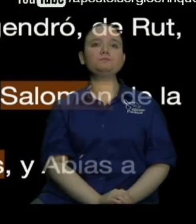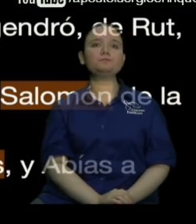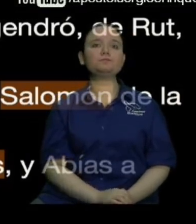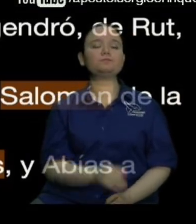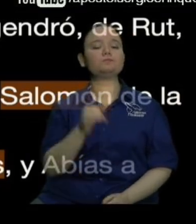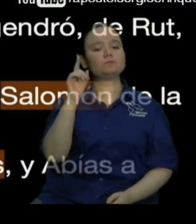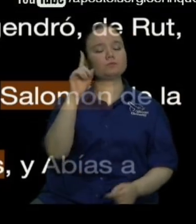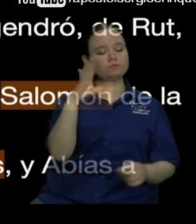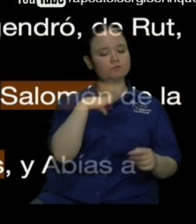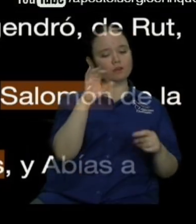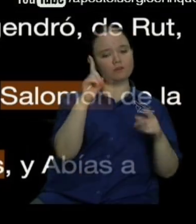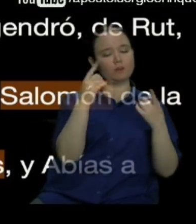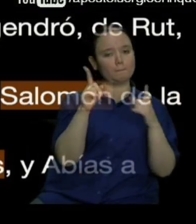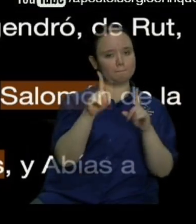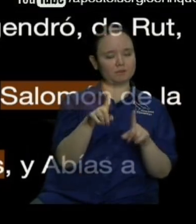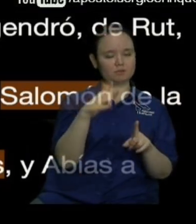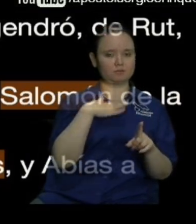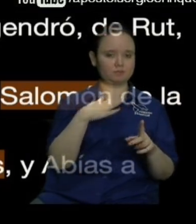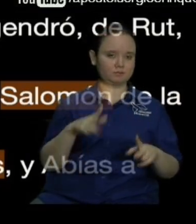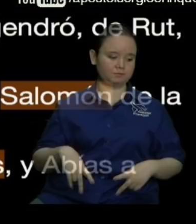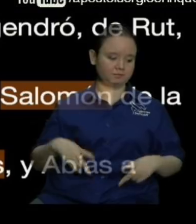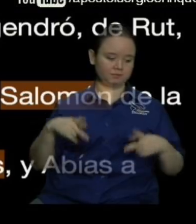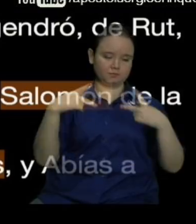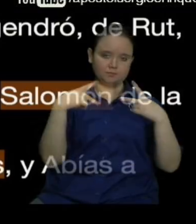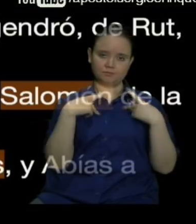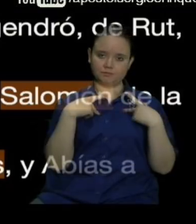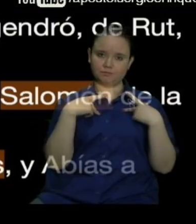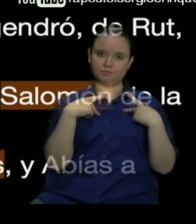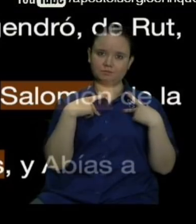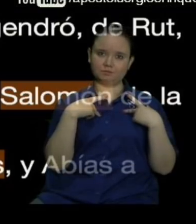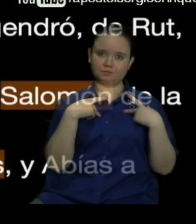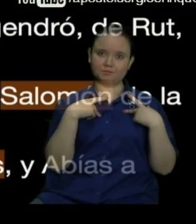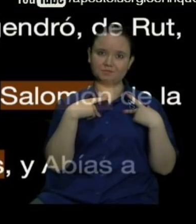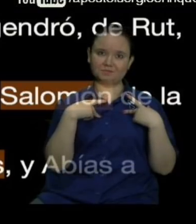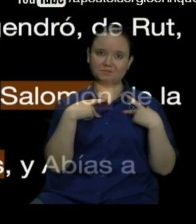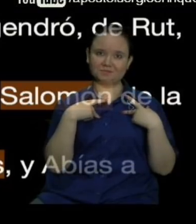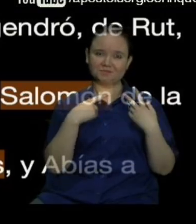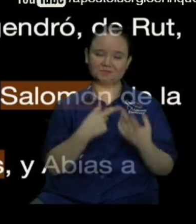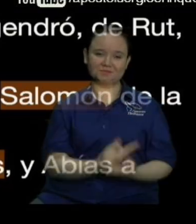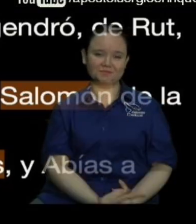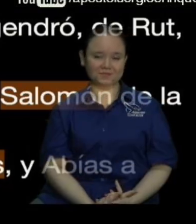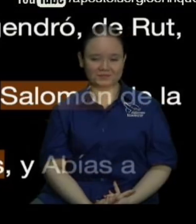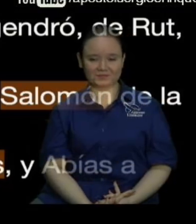hubo un suceso en mi vida. Ahora ya los estoy viendo mejor, hermanos. Dios los bendiga.